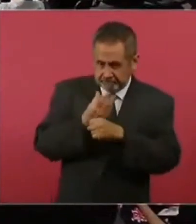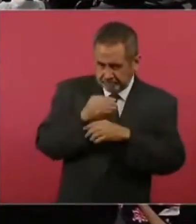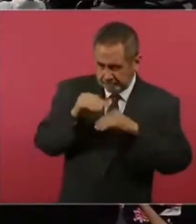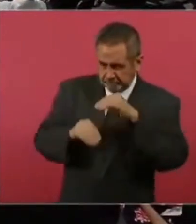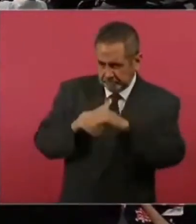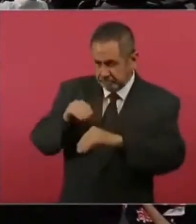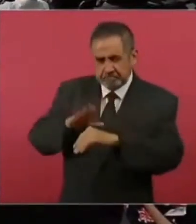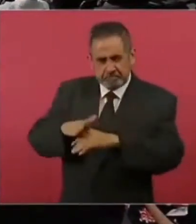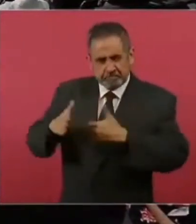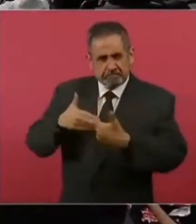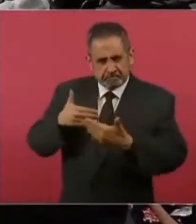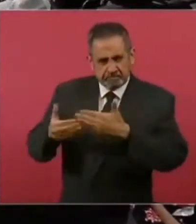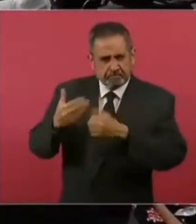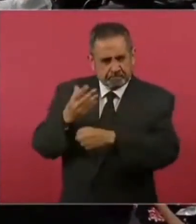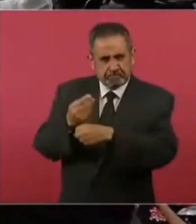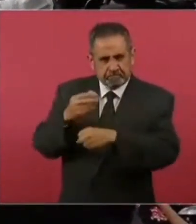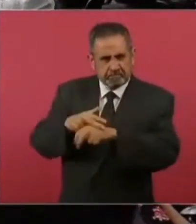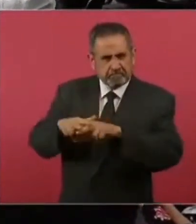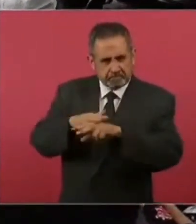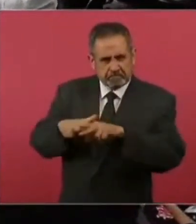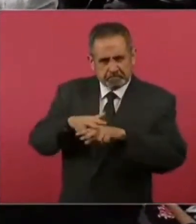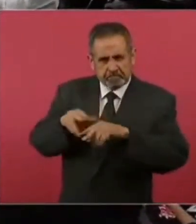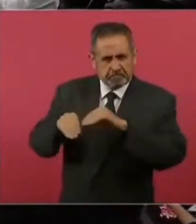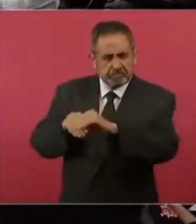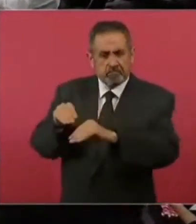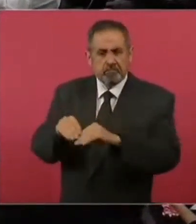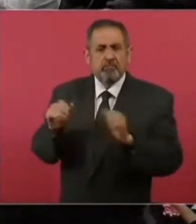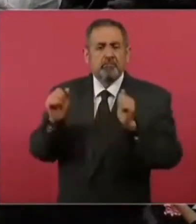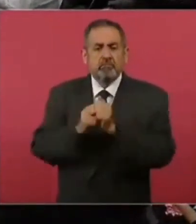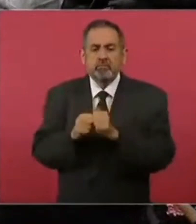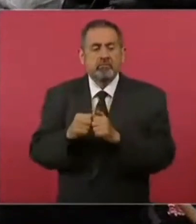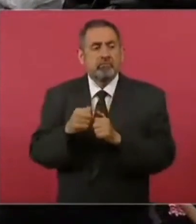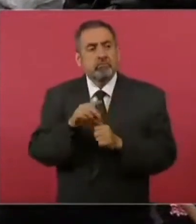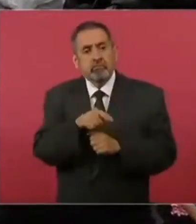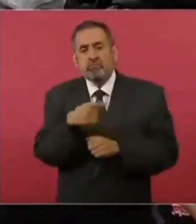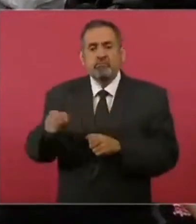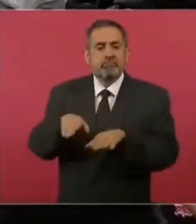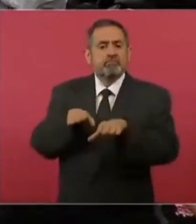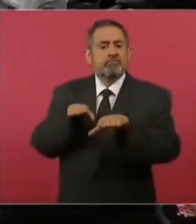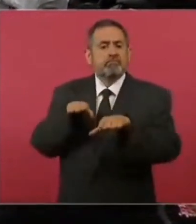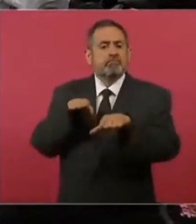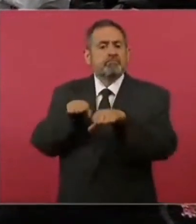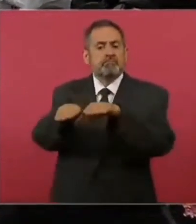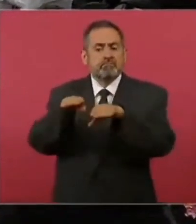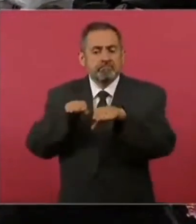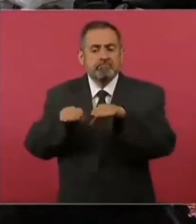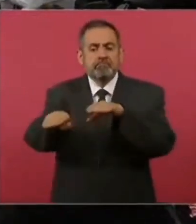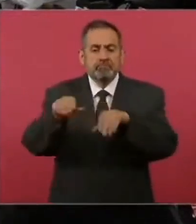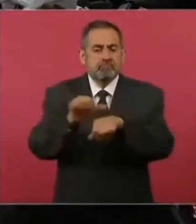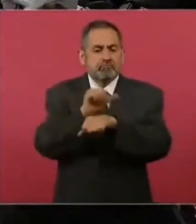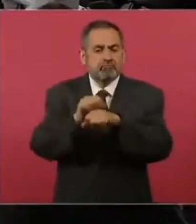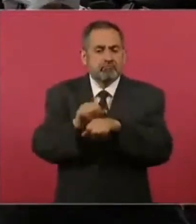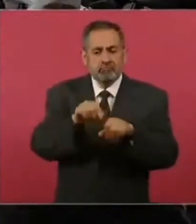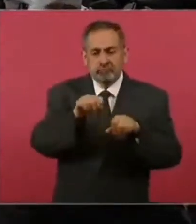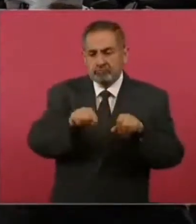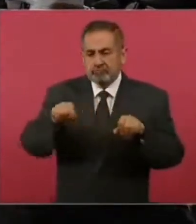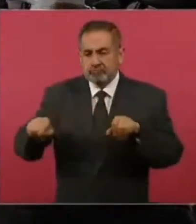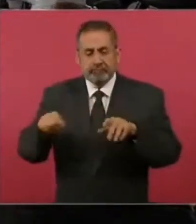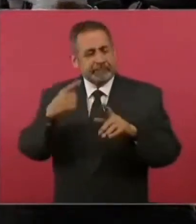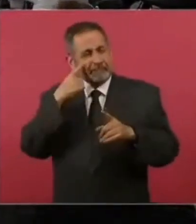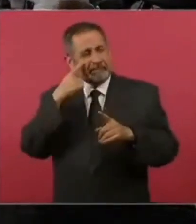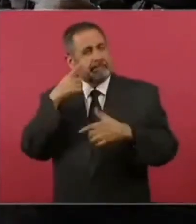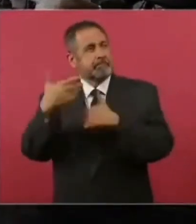modernizando con tres tramos de autopista. Van a poder hacer de